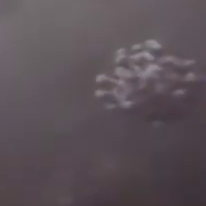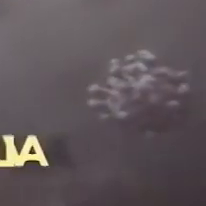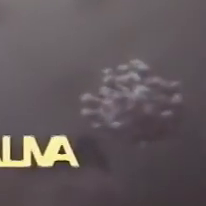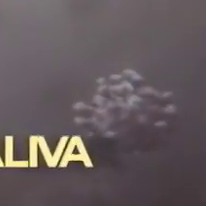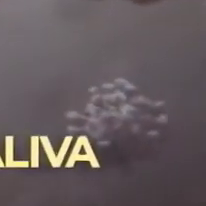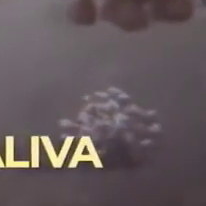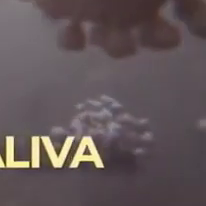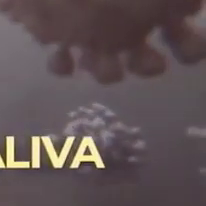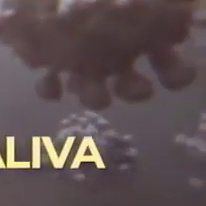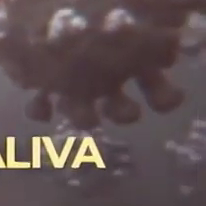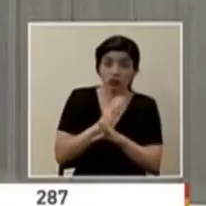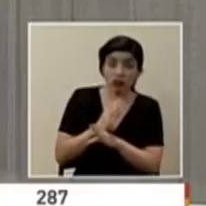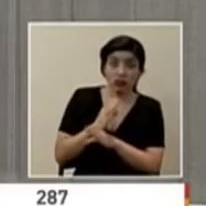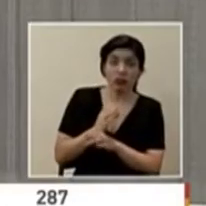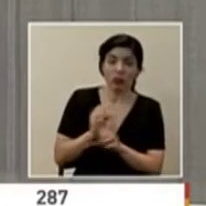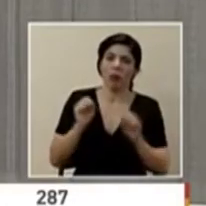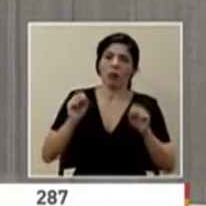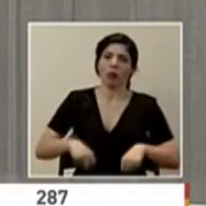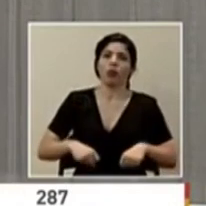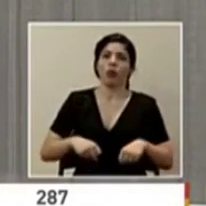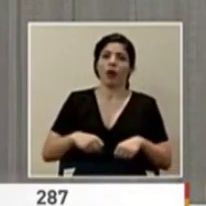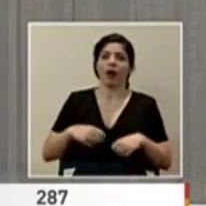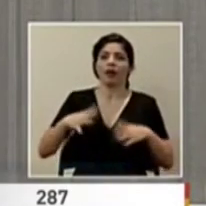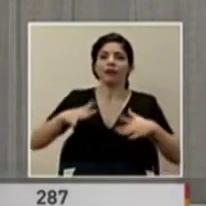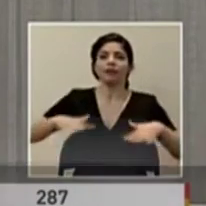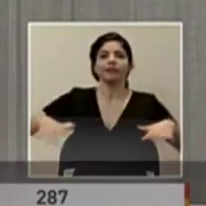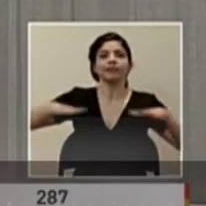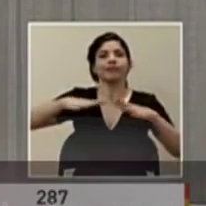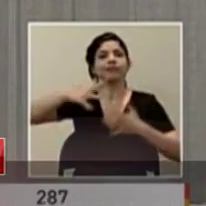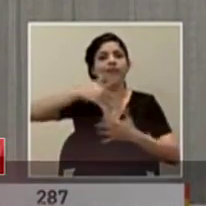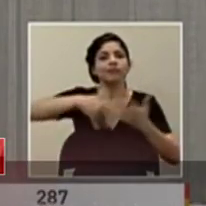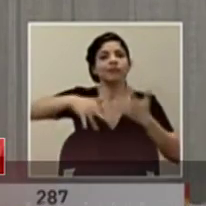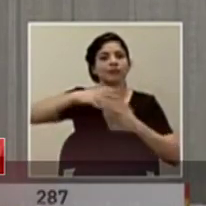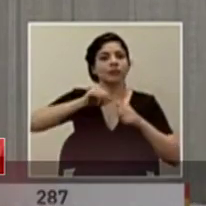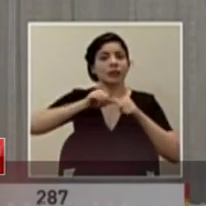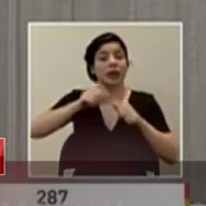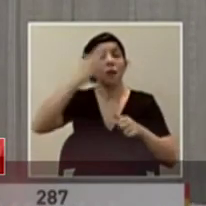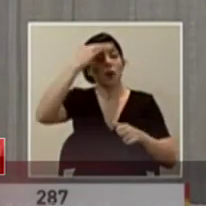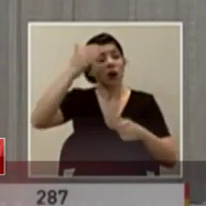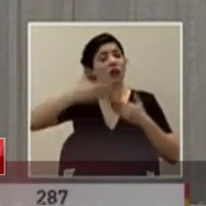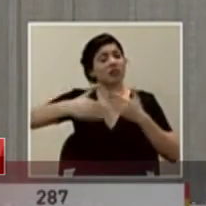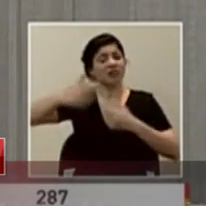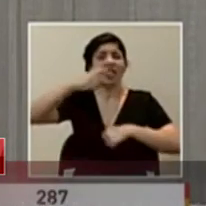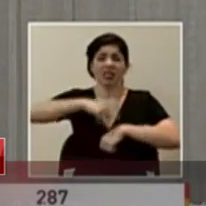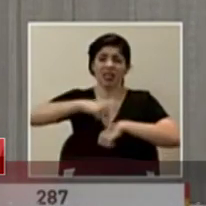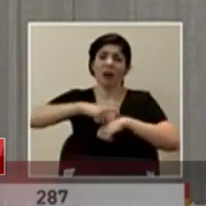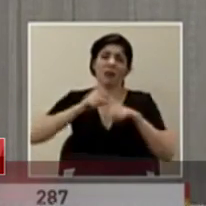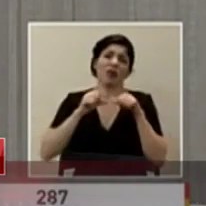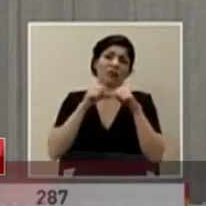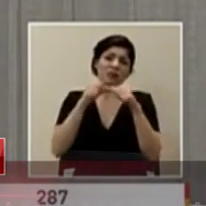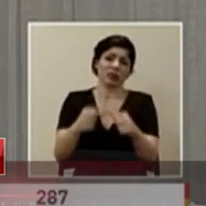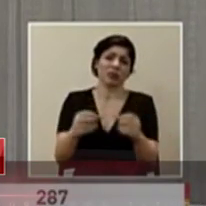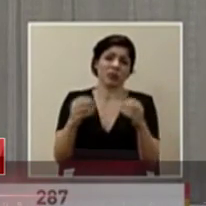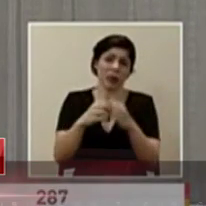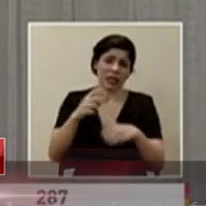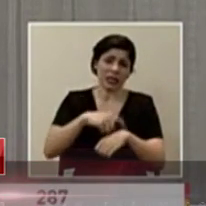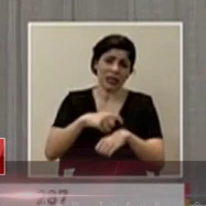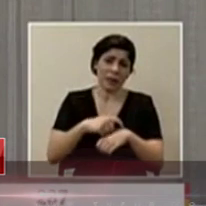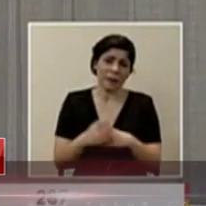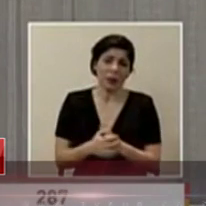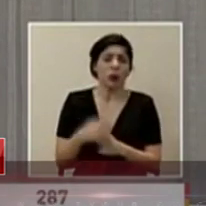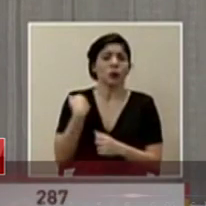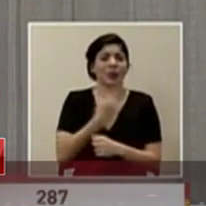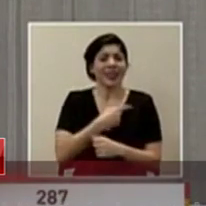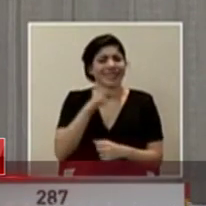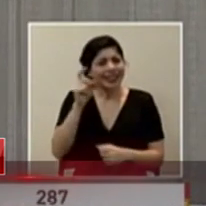lo hacemos, podemos tener una sociedad que conviva con esta situación, porque esto se va a extender por mucho tiempo más. Insisto, tenemos